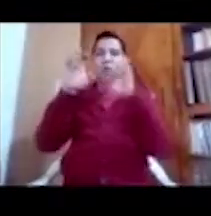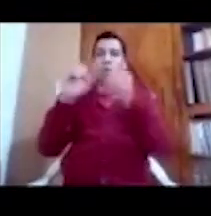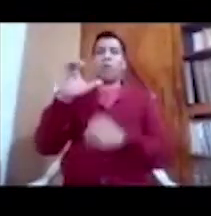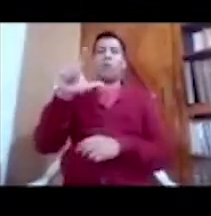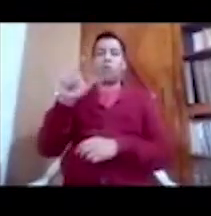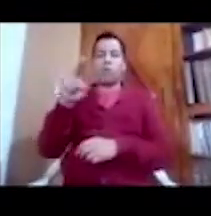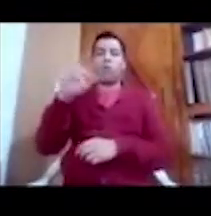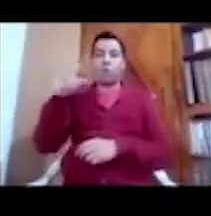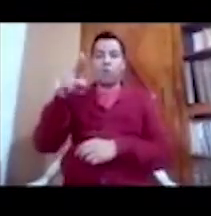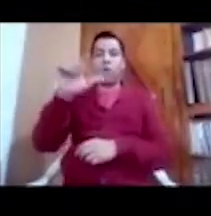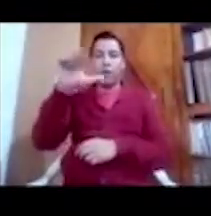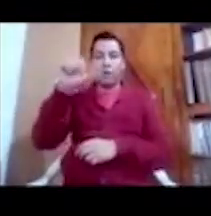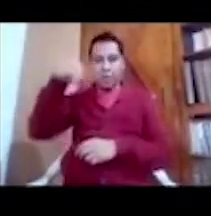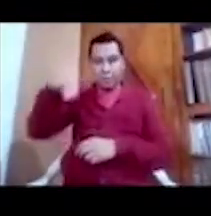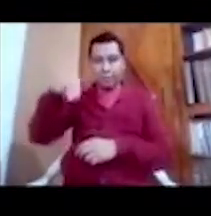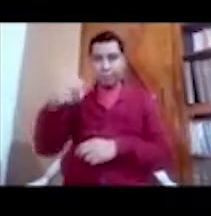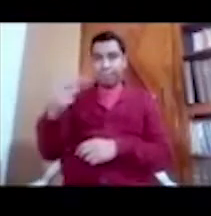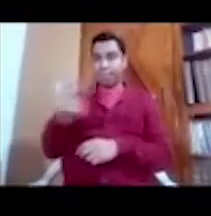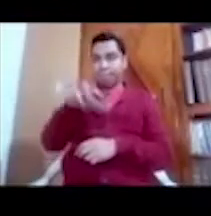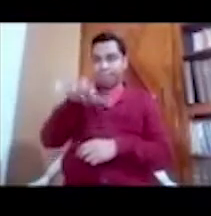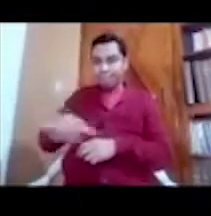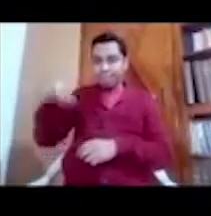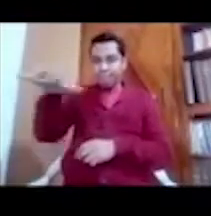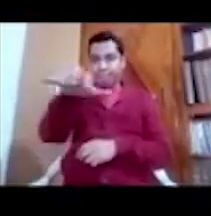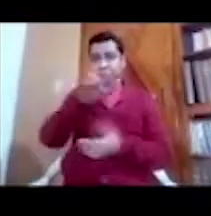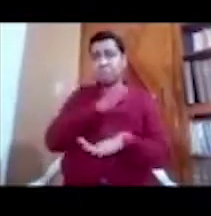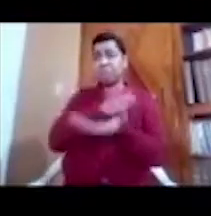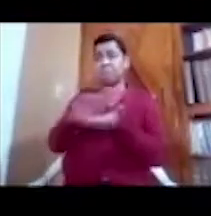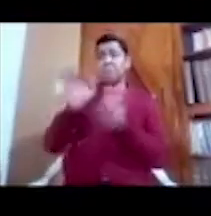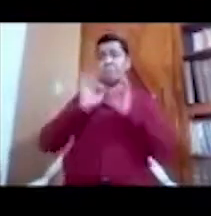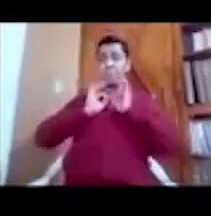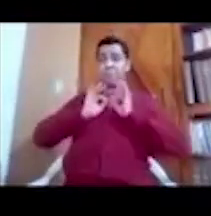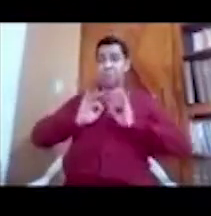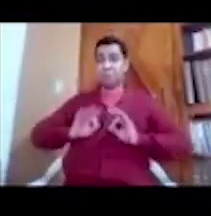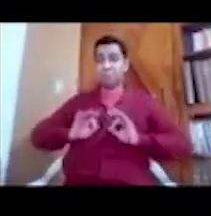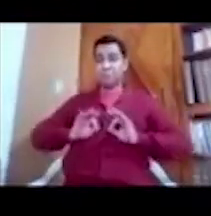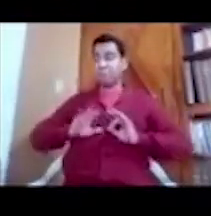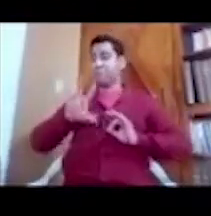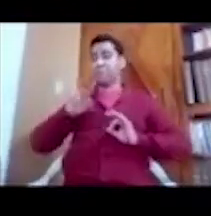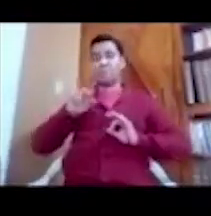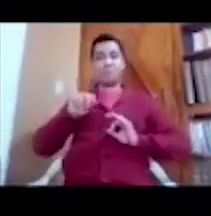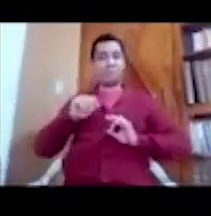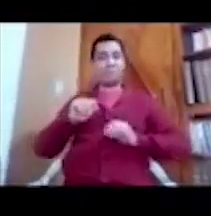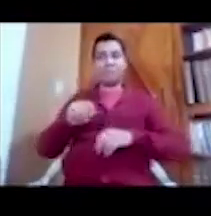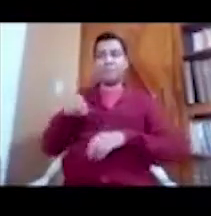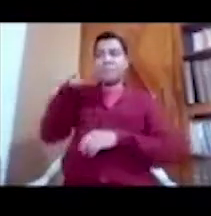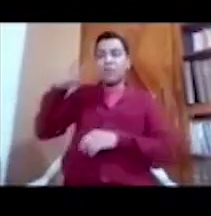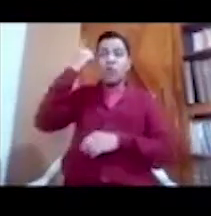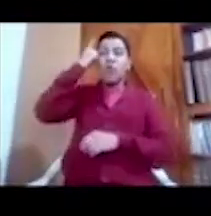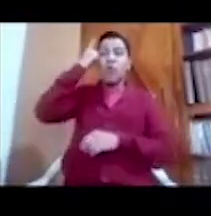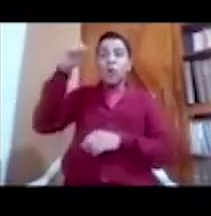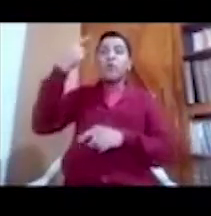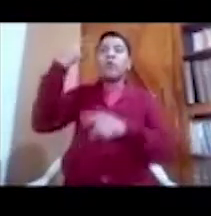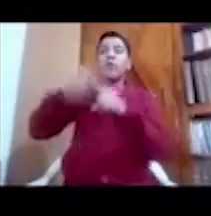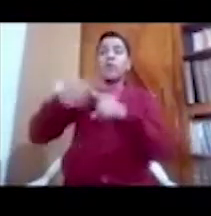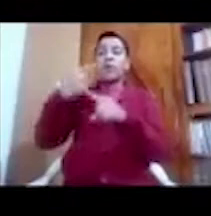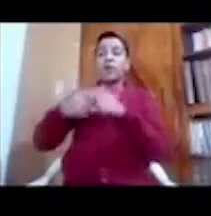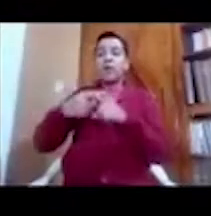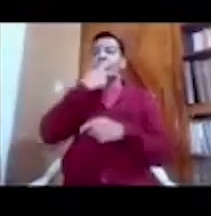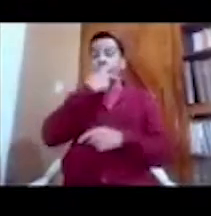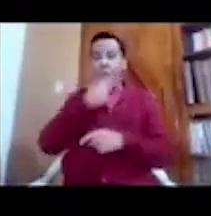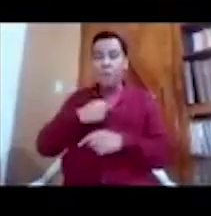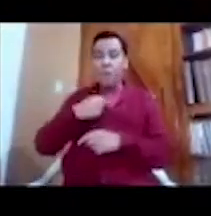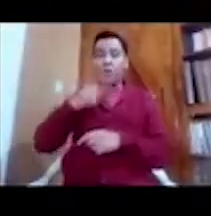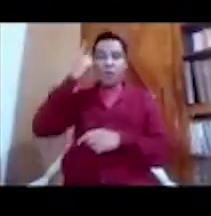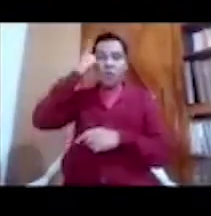esos territorios de alguna manera les, entre comillas, les pertenecían a los señores dominantes en